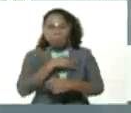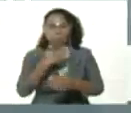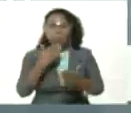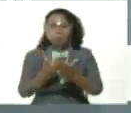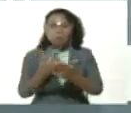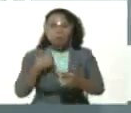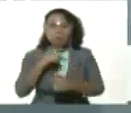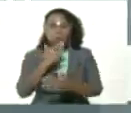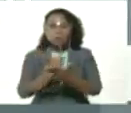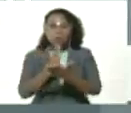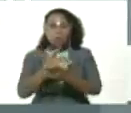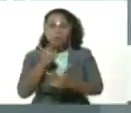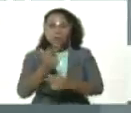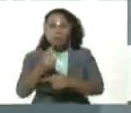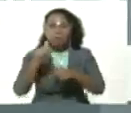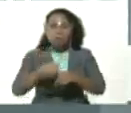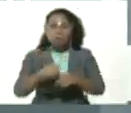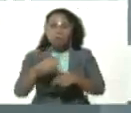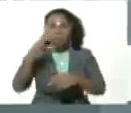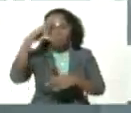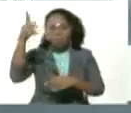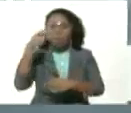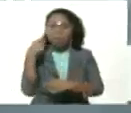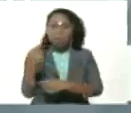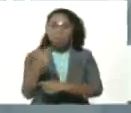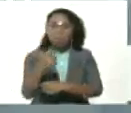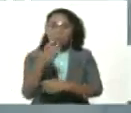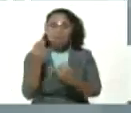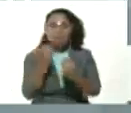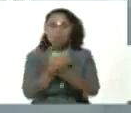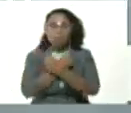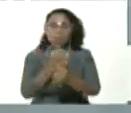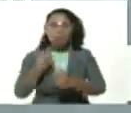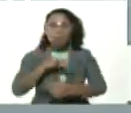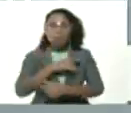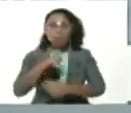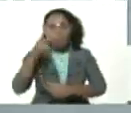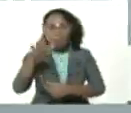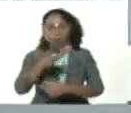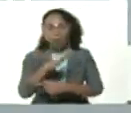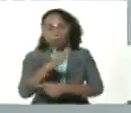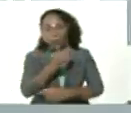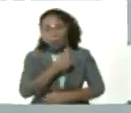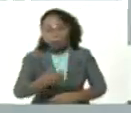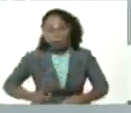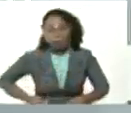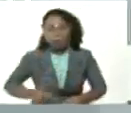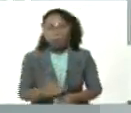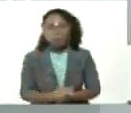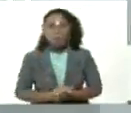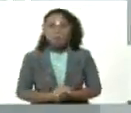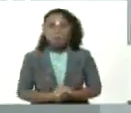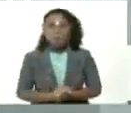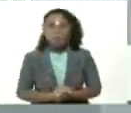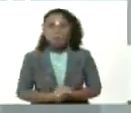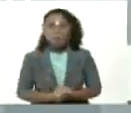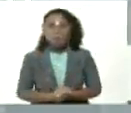y como siempre decimos en los Andes, Dios le pague por tanto amor y cariño a nuestro pueblo, comandante presidente.